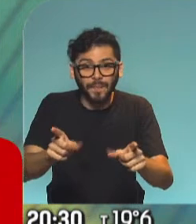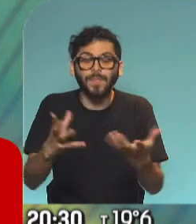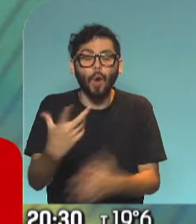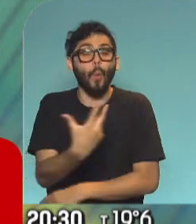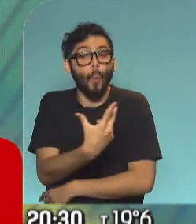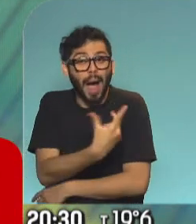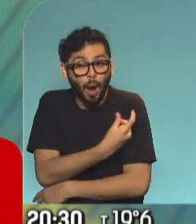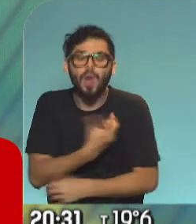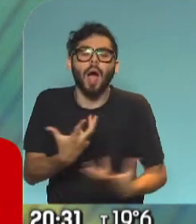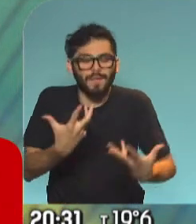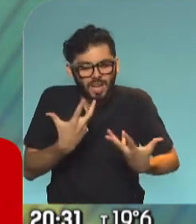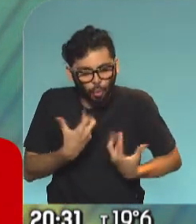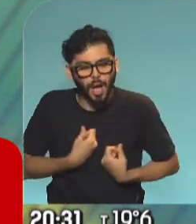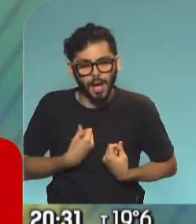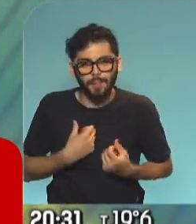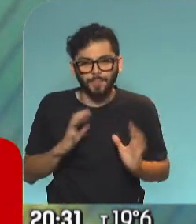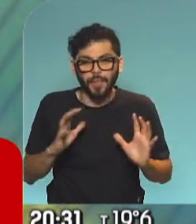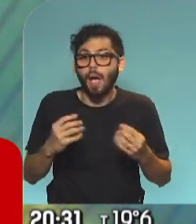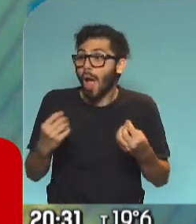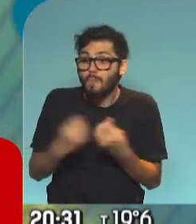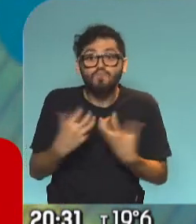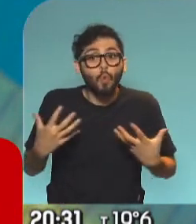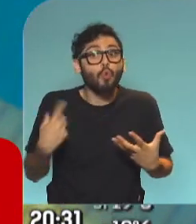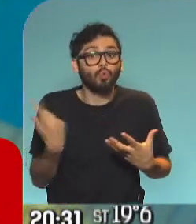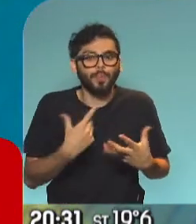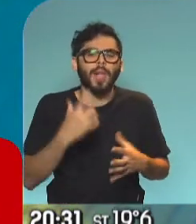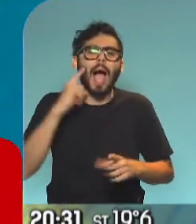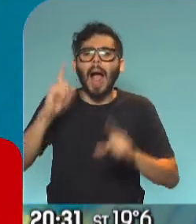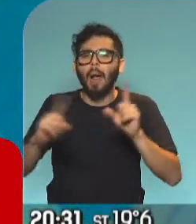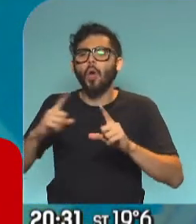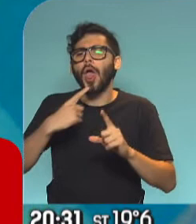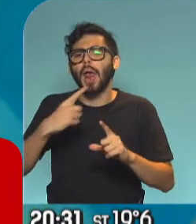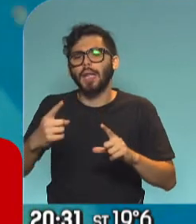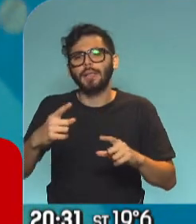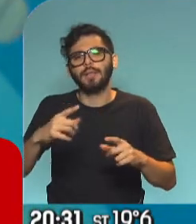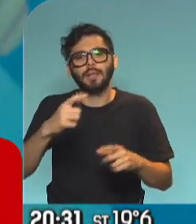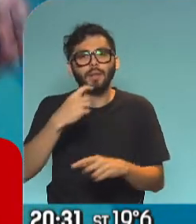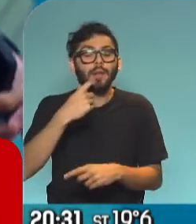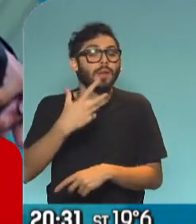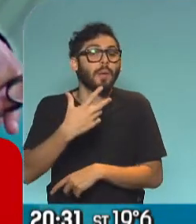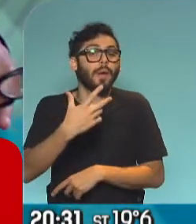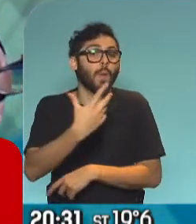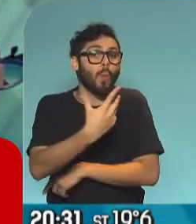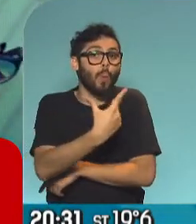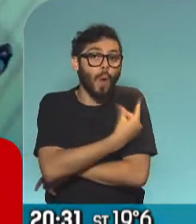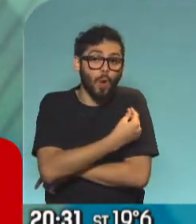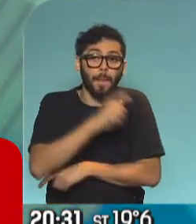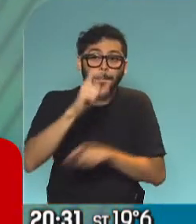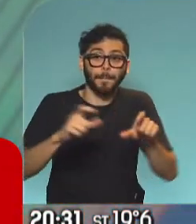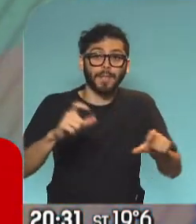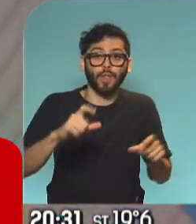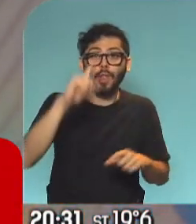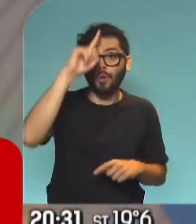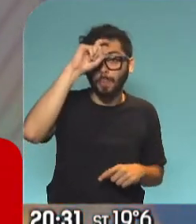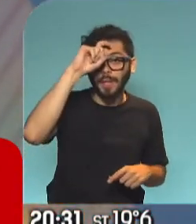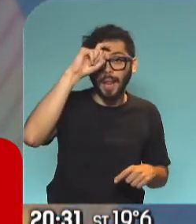ayudar. Sí. ¿Sí? Nos va a ayudar a muchos, ¿sí? Aunque hay algunos reportes que dicen que como van a vacunar al personal de salud primero, vamos